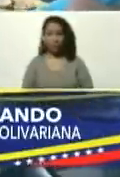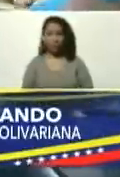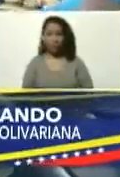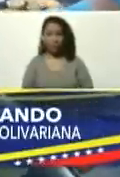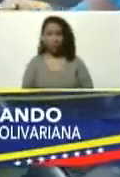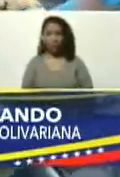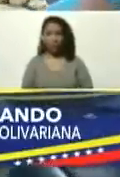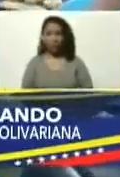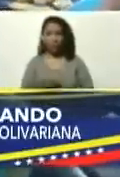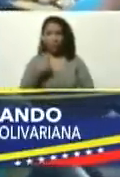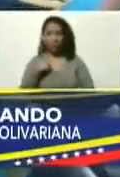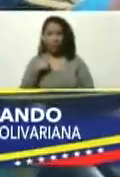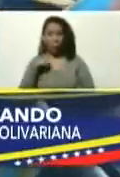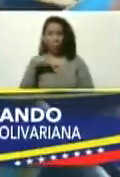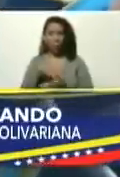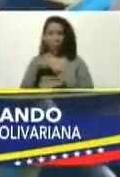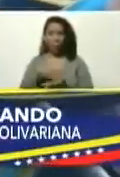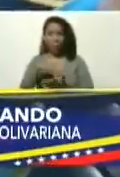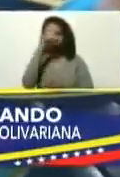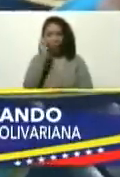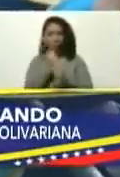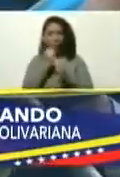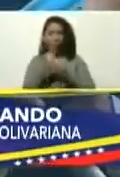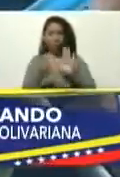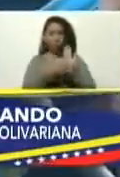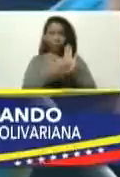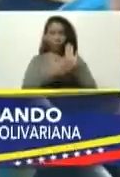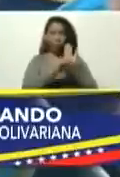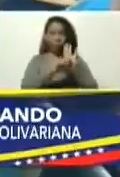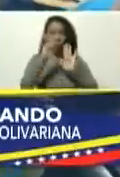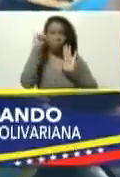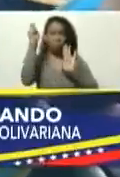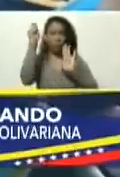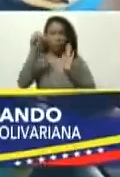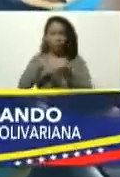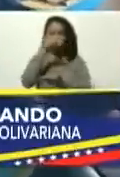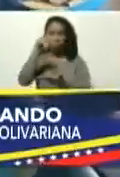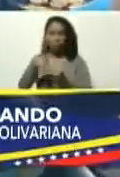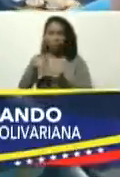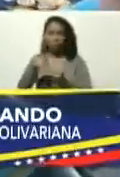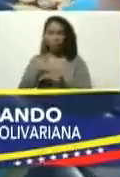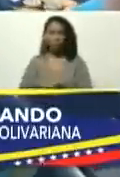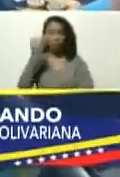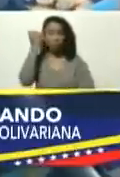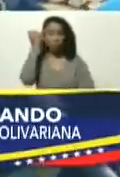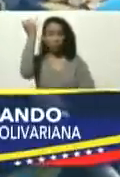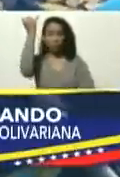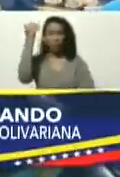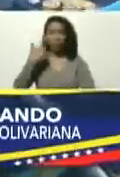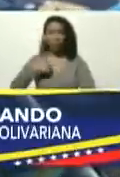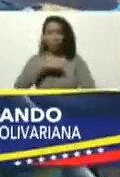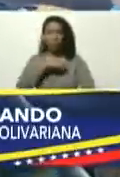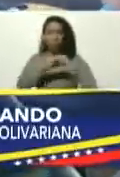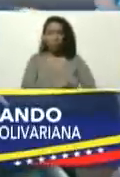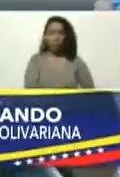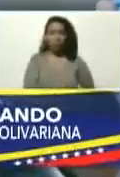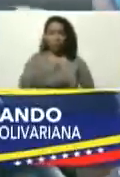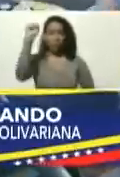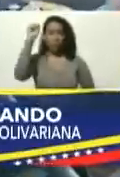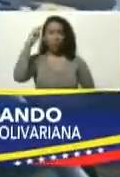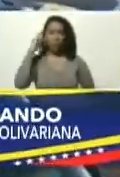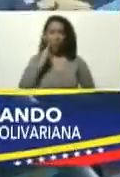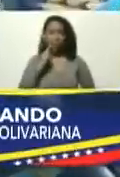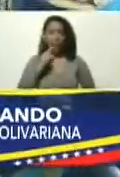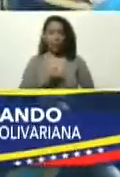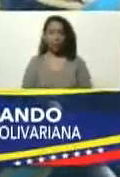componente que comandé apegado a la Constitución Nacional, al ideal de nuestro libertador Simón Bolívar